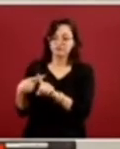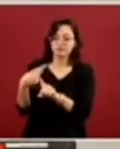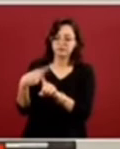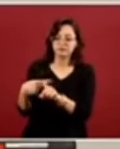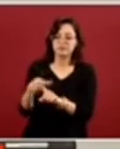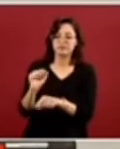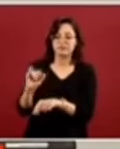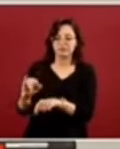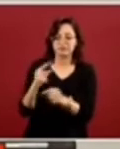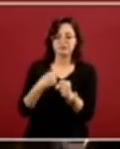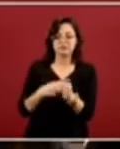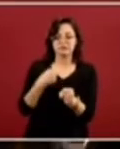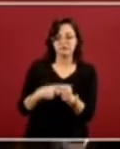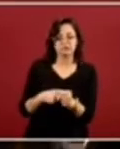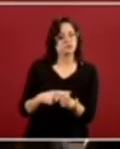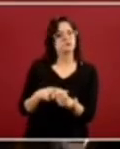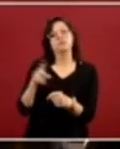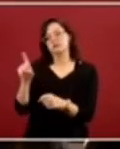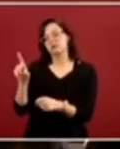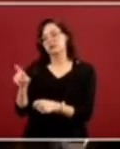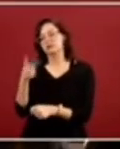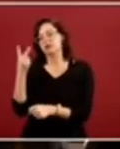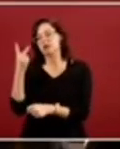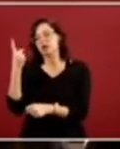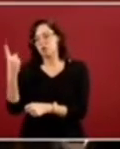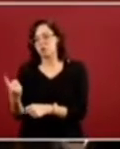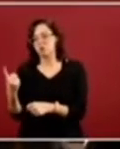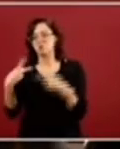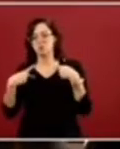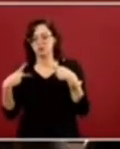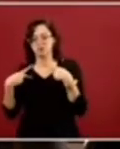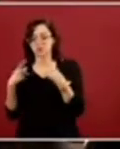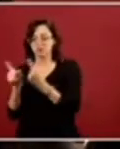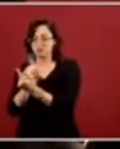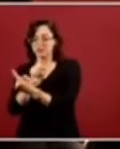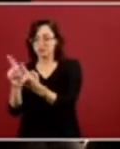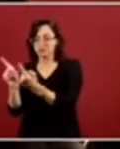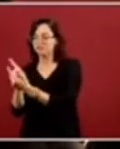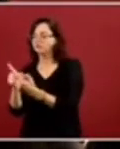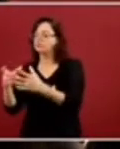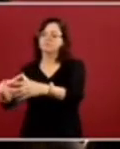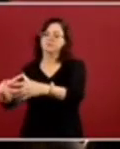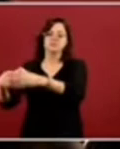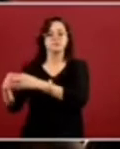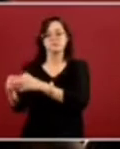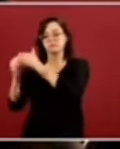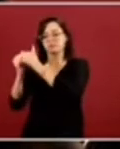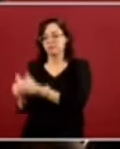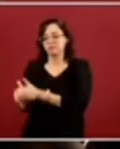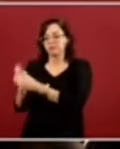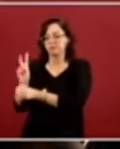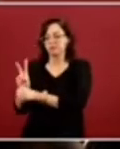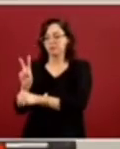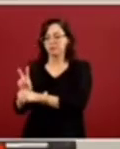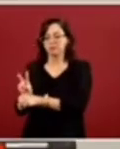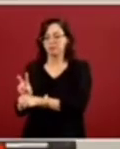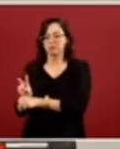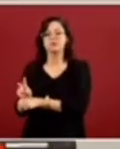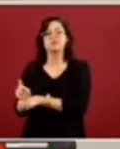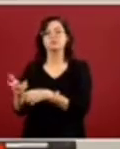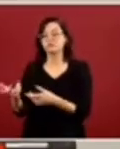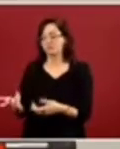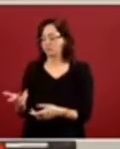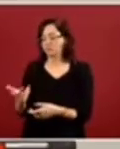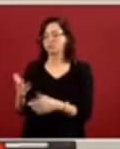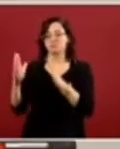31 trabajadores que tuvieron contacto directo o contacto indirecto con él. Él, por cierto, se encuentra aislado,